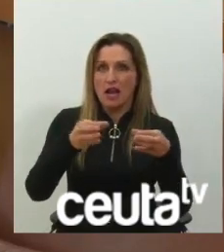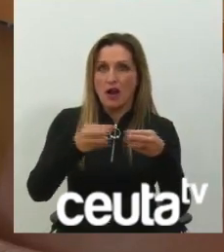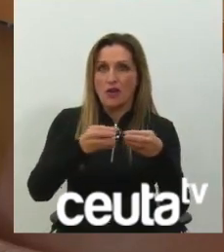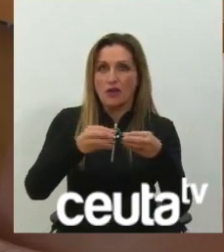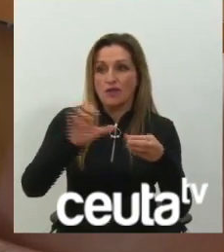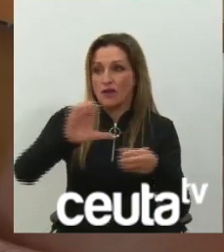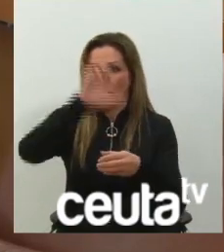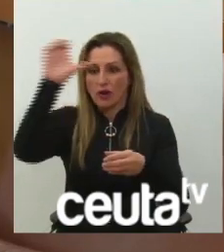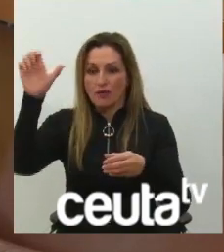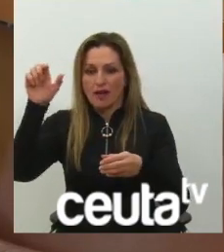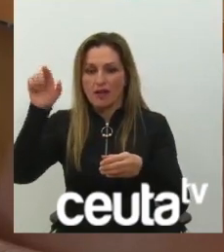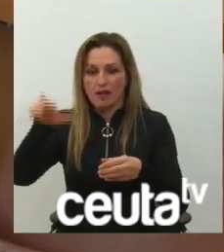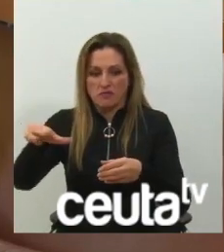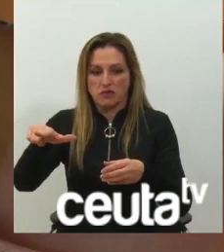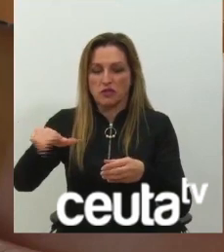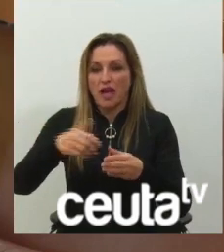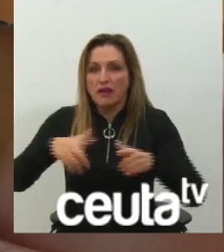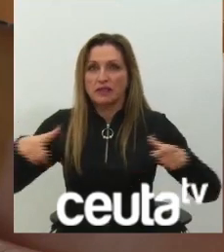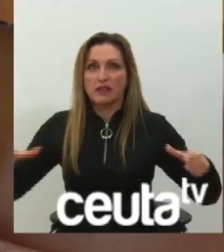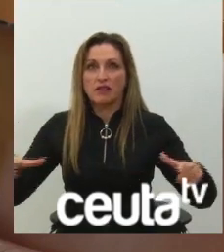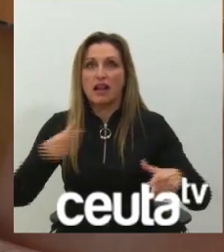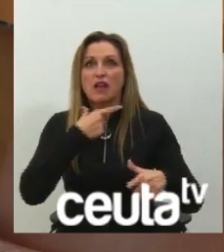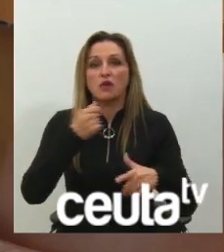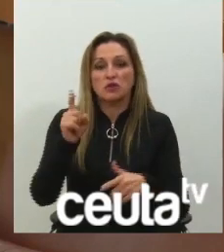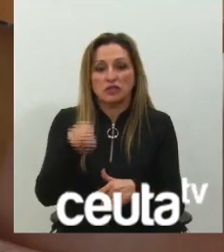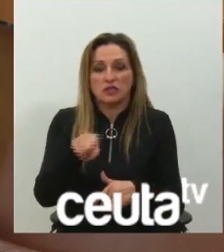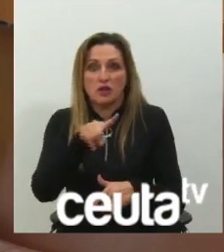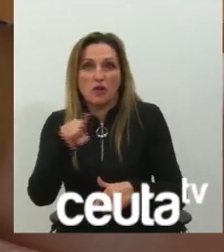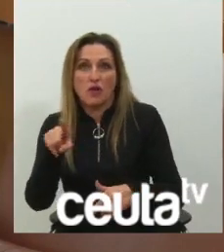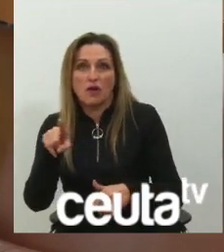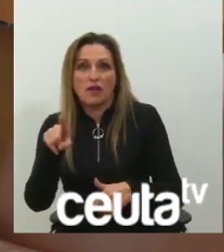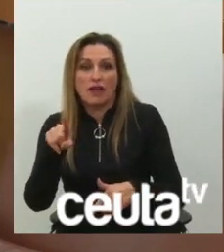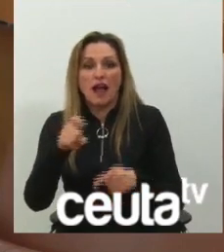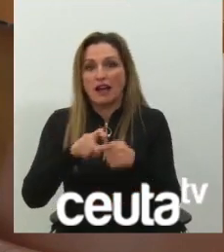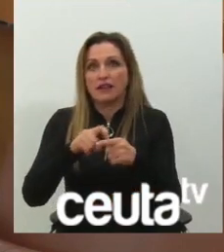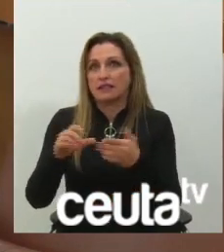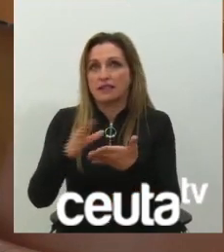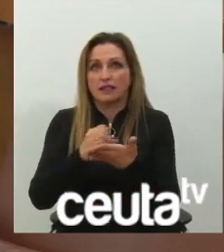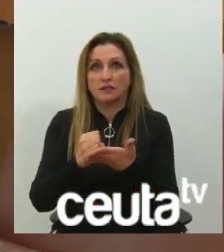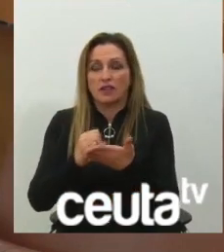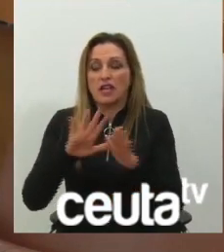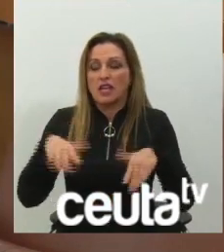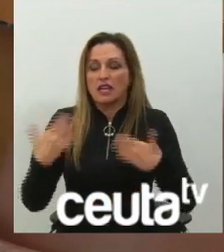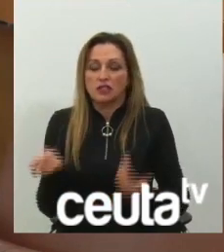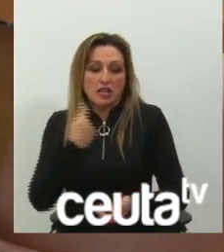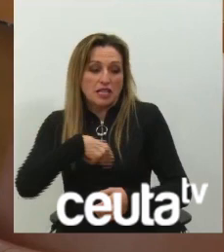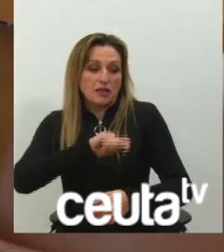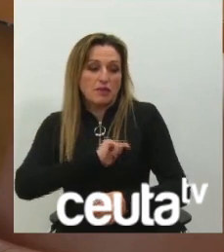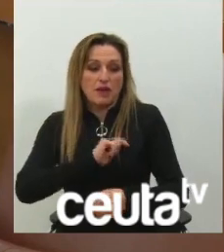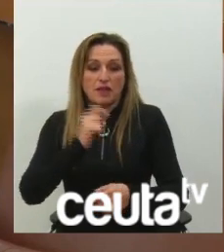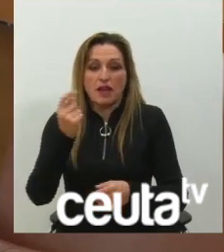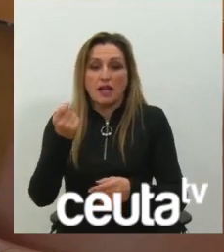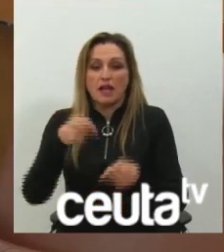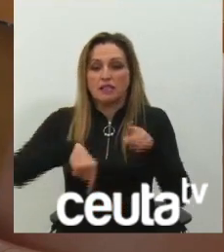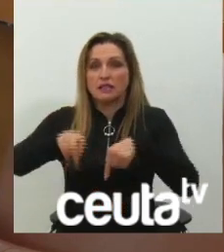les guste o no les guste a todas las personas que tengan esa característica por lo que españa acabaría pagando ese trayecto